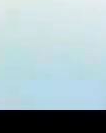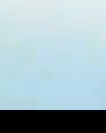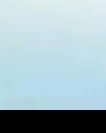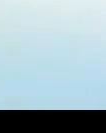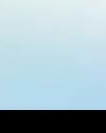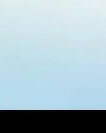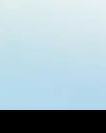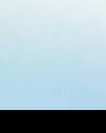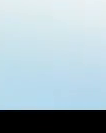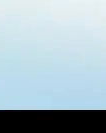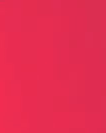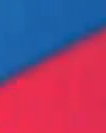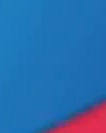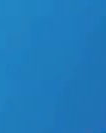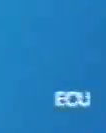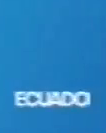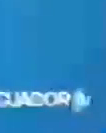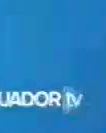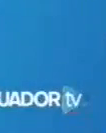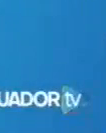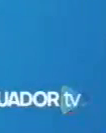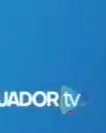TV.